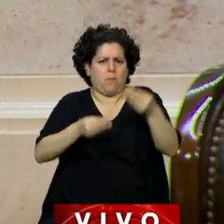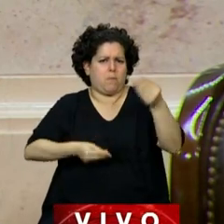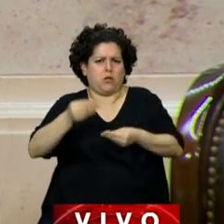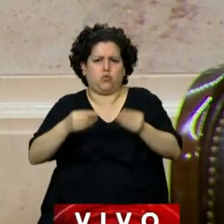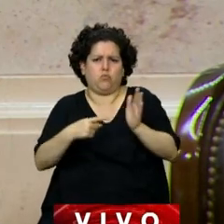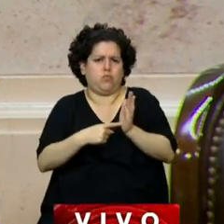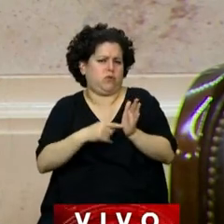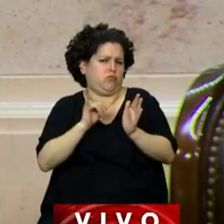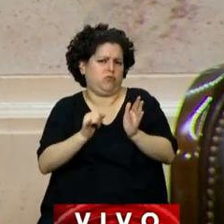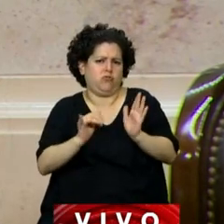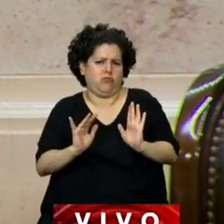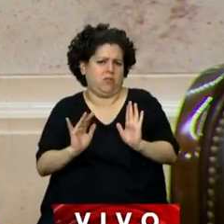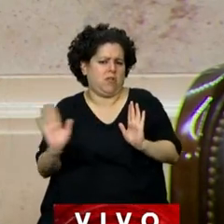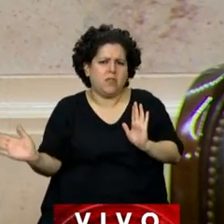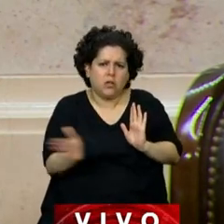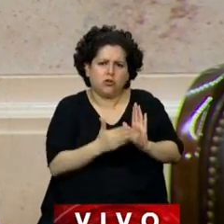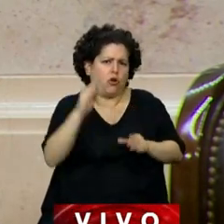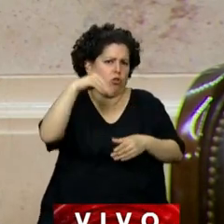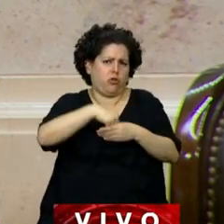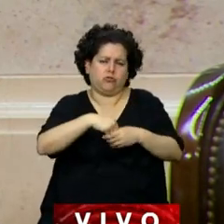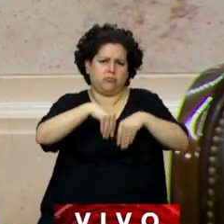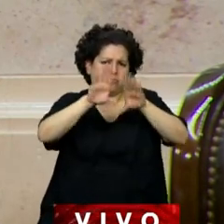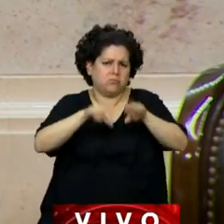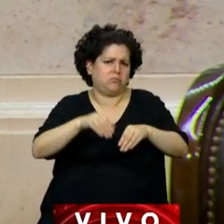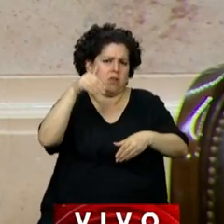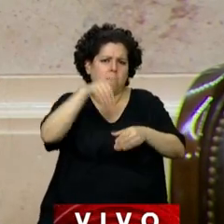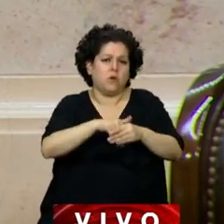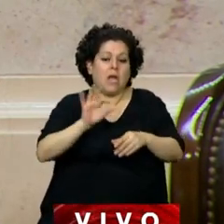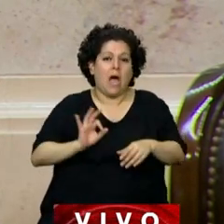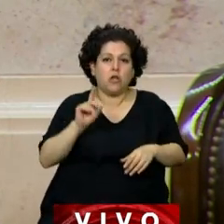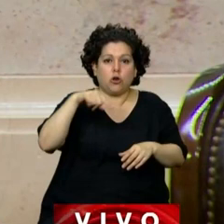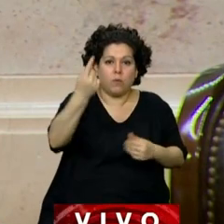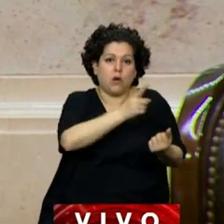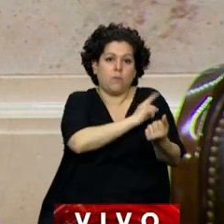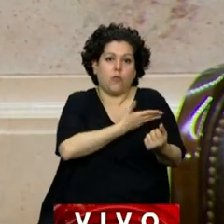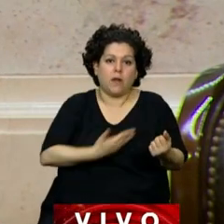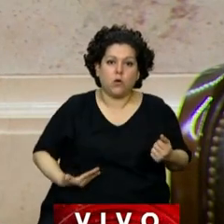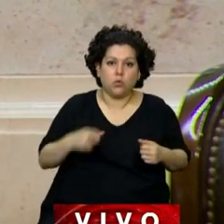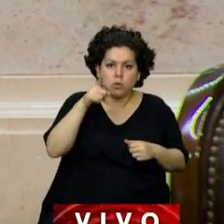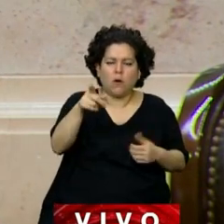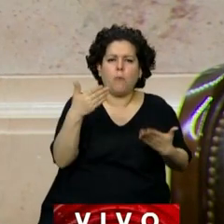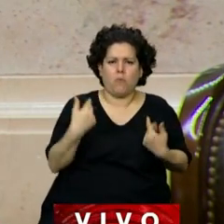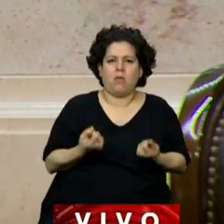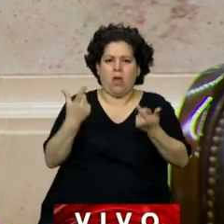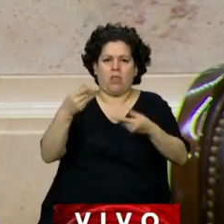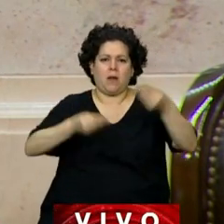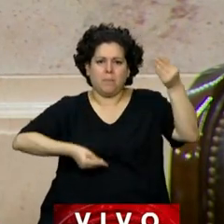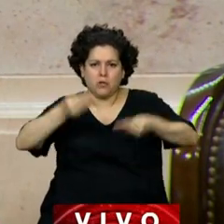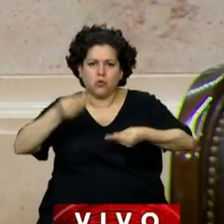un acompañamiento amplio y que el año que viene el Poder Ejecutivo pueda contar con esta herramienta